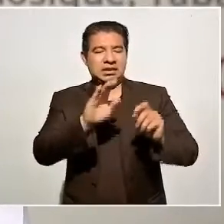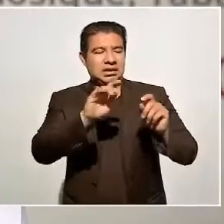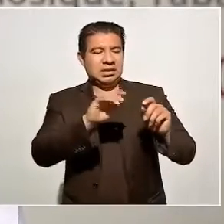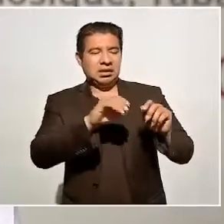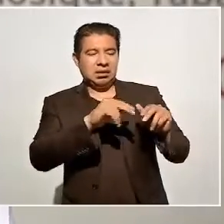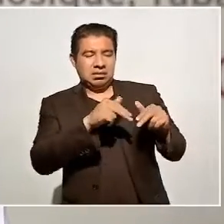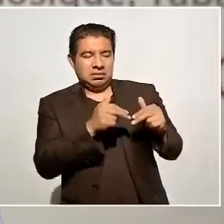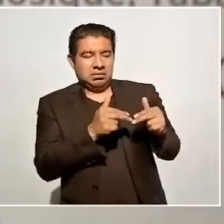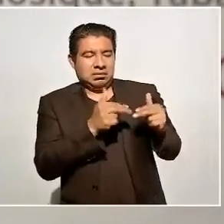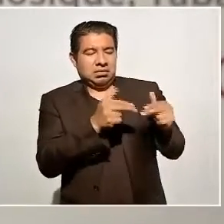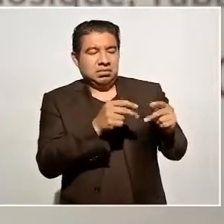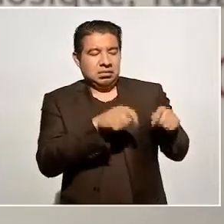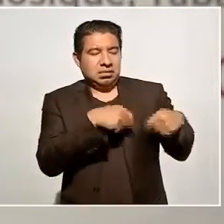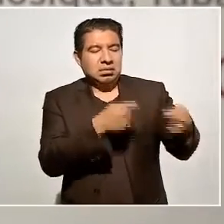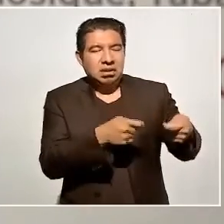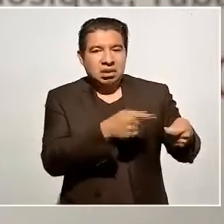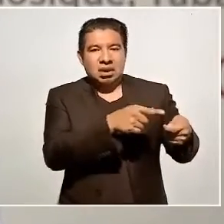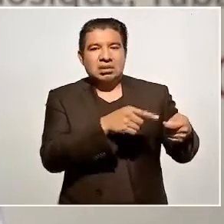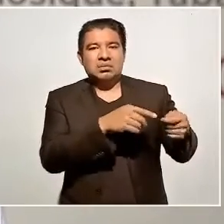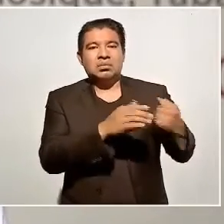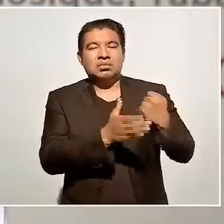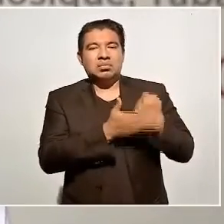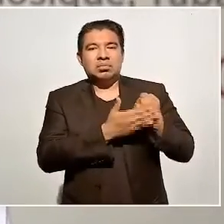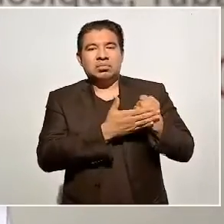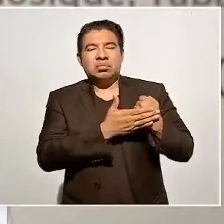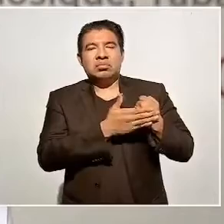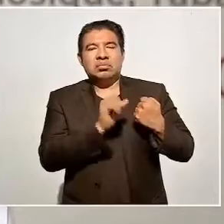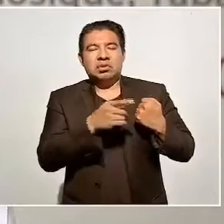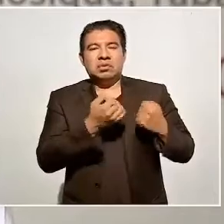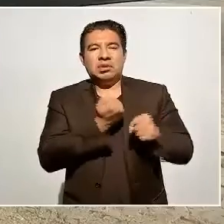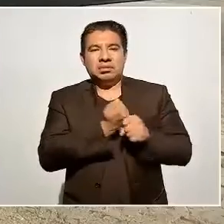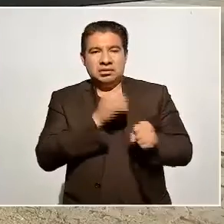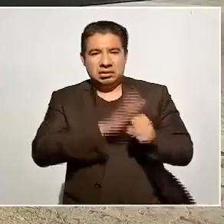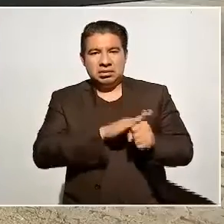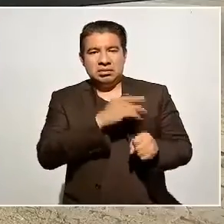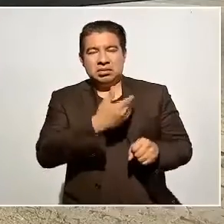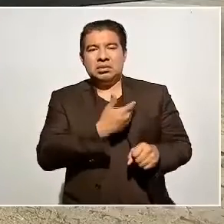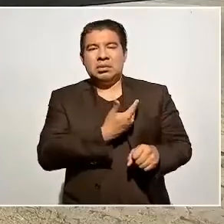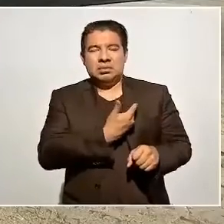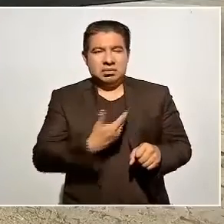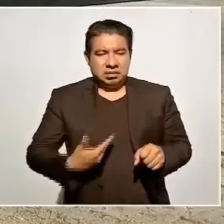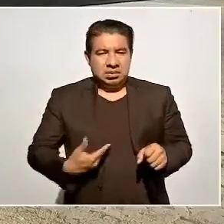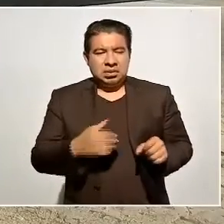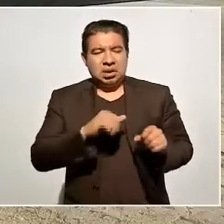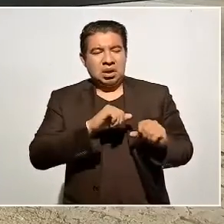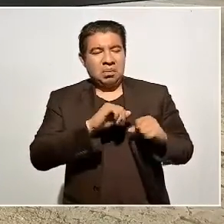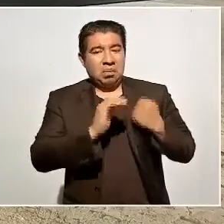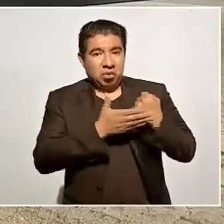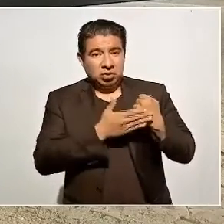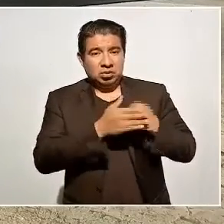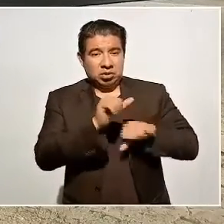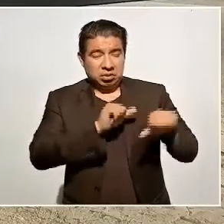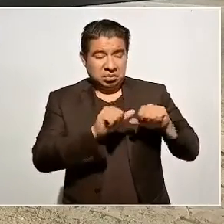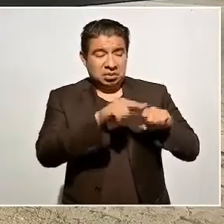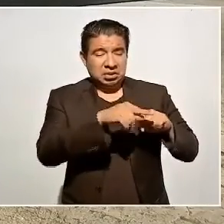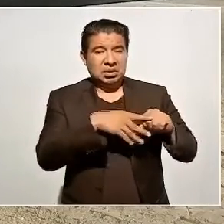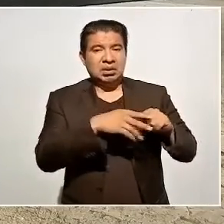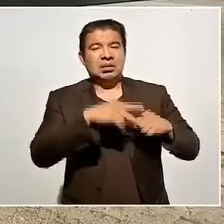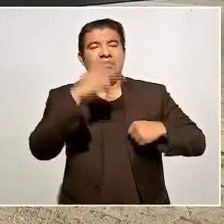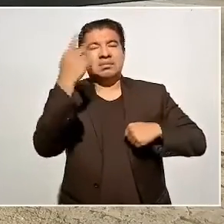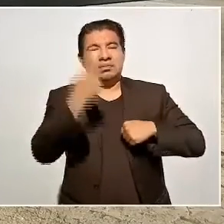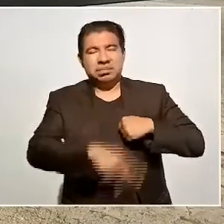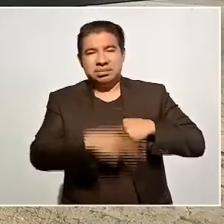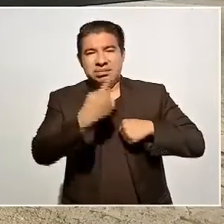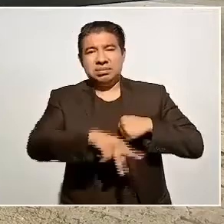heredaríamos un problema al nuevo gobierno, y no solo eso, el